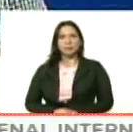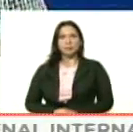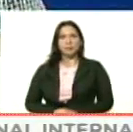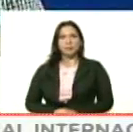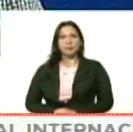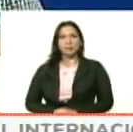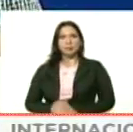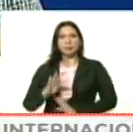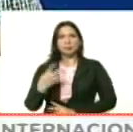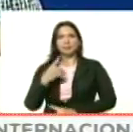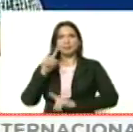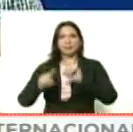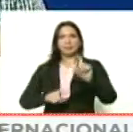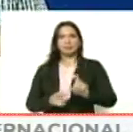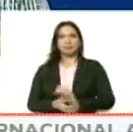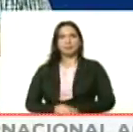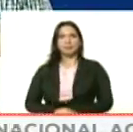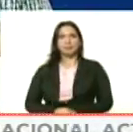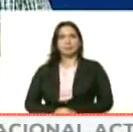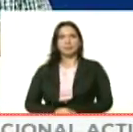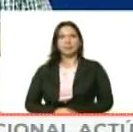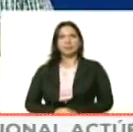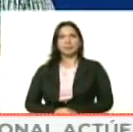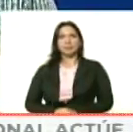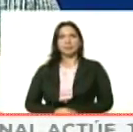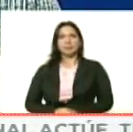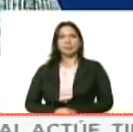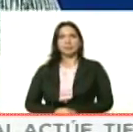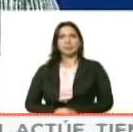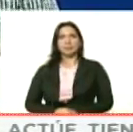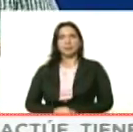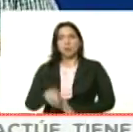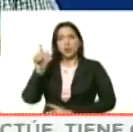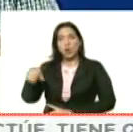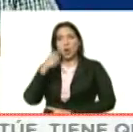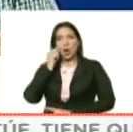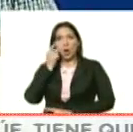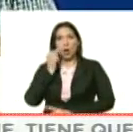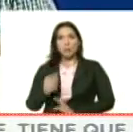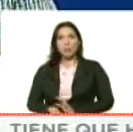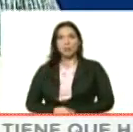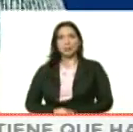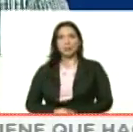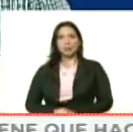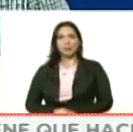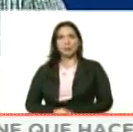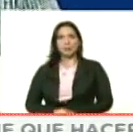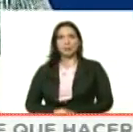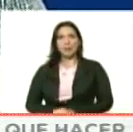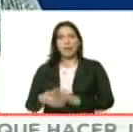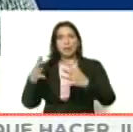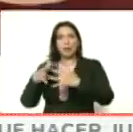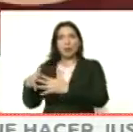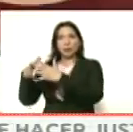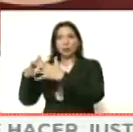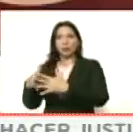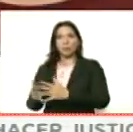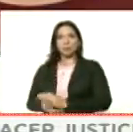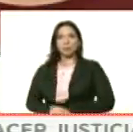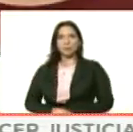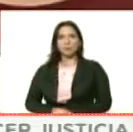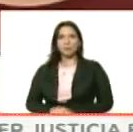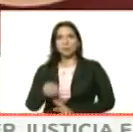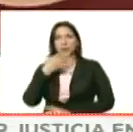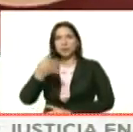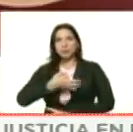La cuarta pregunta la realiza el corresponsal Scott Smith, de AP, Estados Unidos.